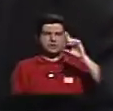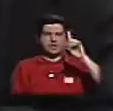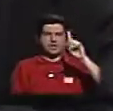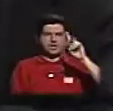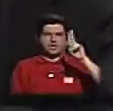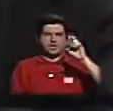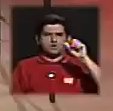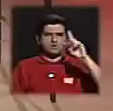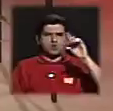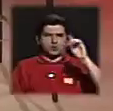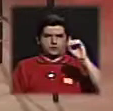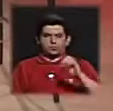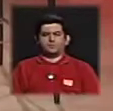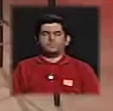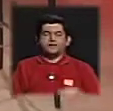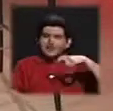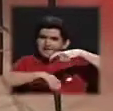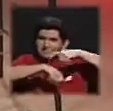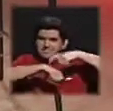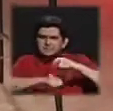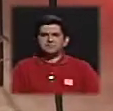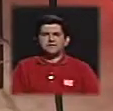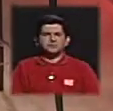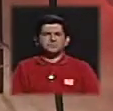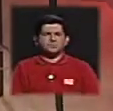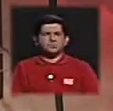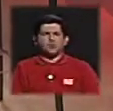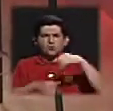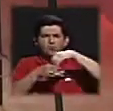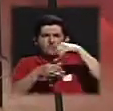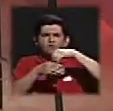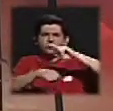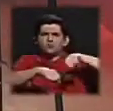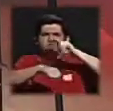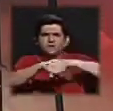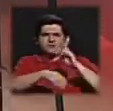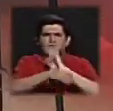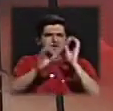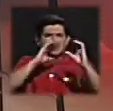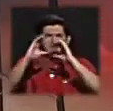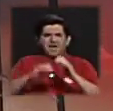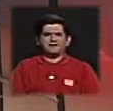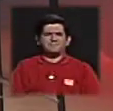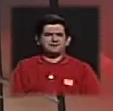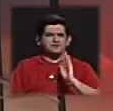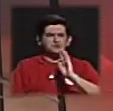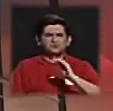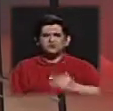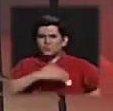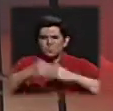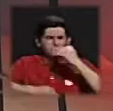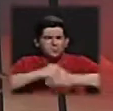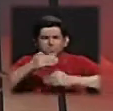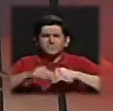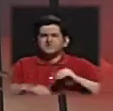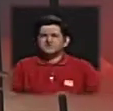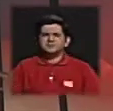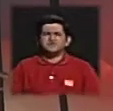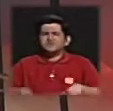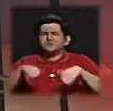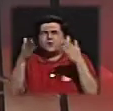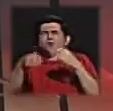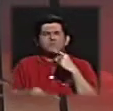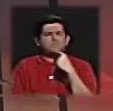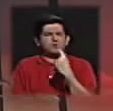momentos, el Fonatel, ¿cómo debería estarse viendo su actividad, viendo sus efectos en